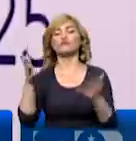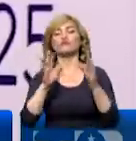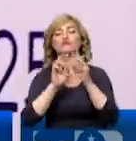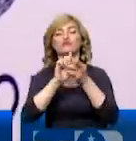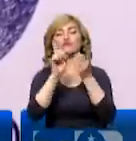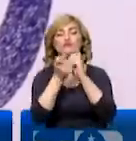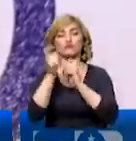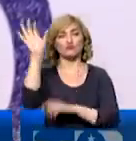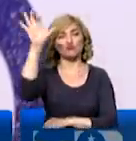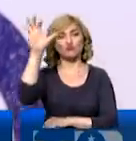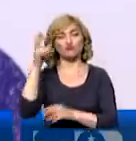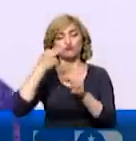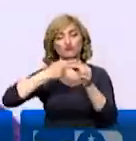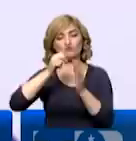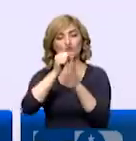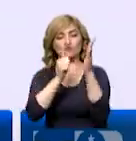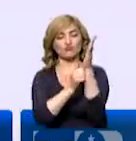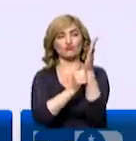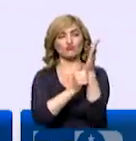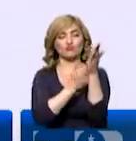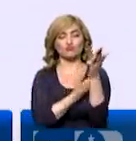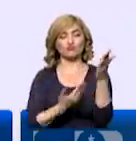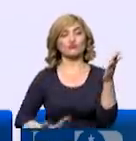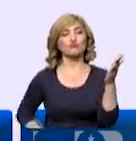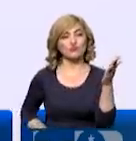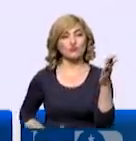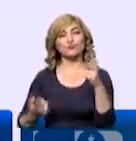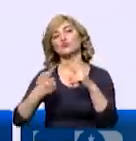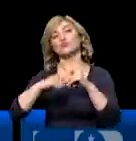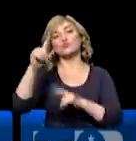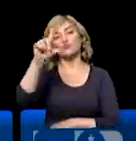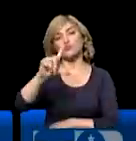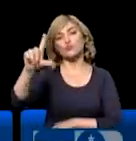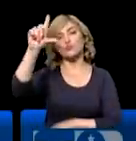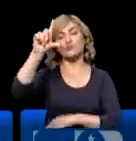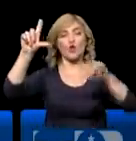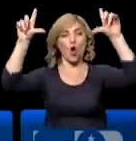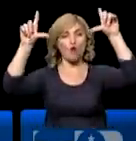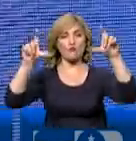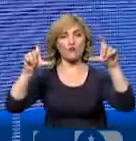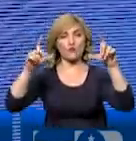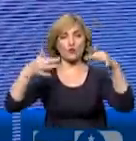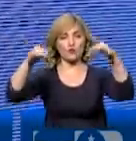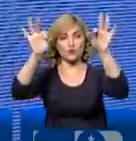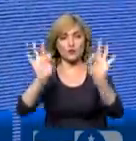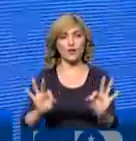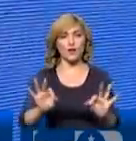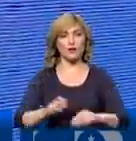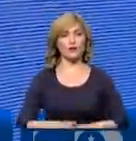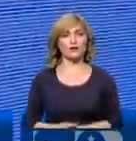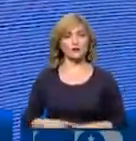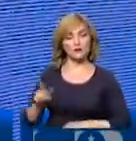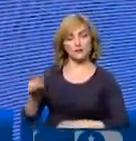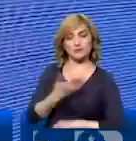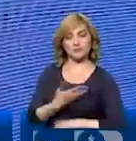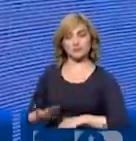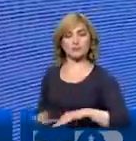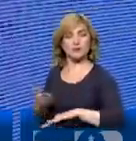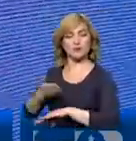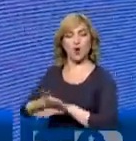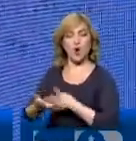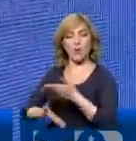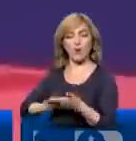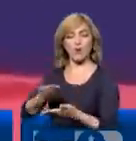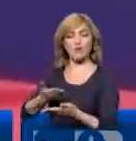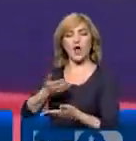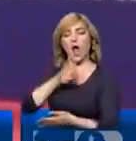Climático hizo parte de la agenda del primer mandatario, que inició este lunes con una foto oficial. Posteriormente, el presidente Moreno compartió un almuerzo de